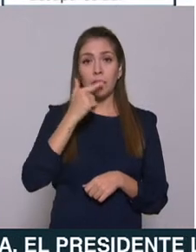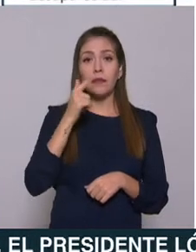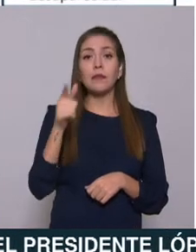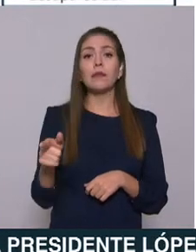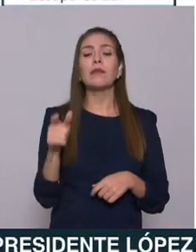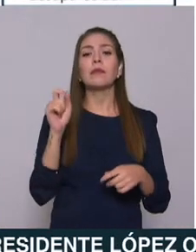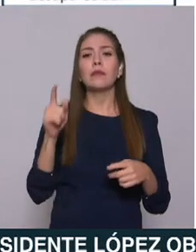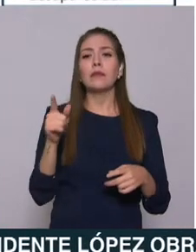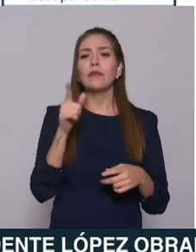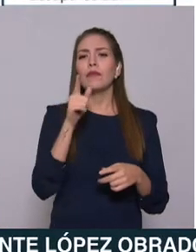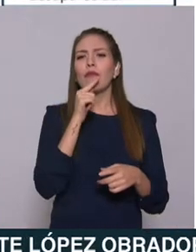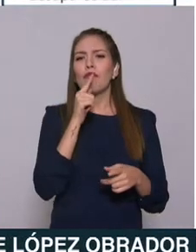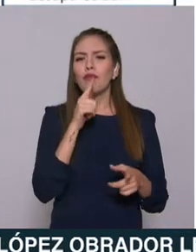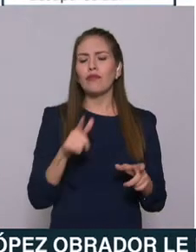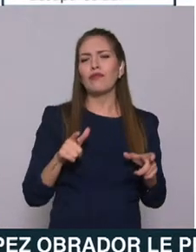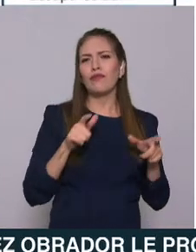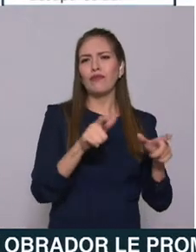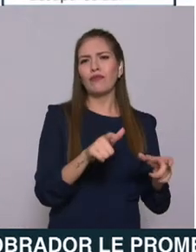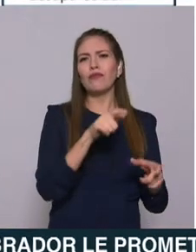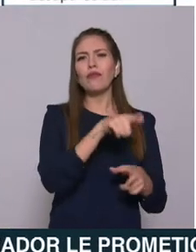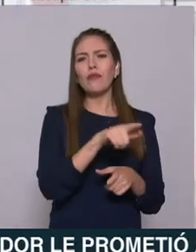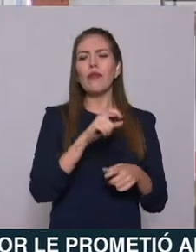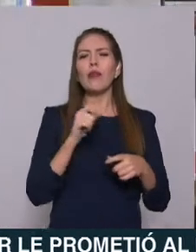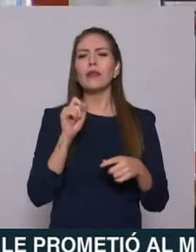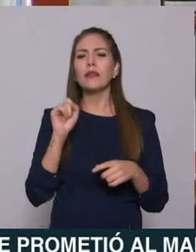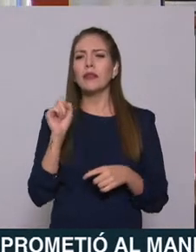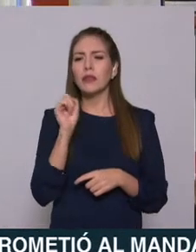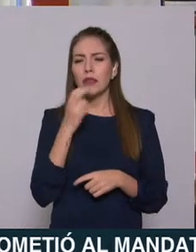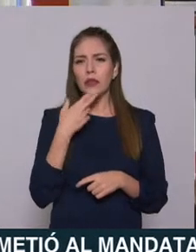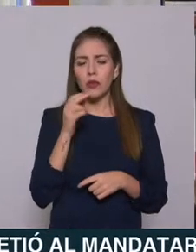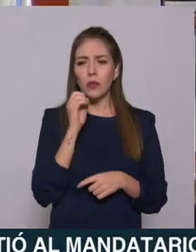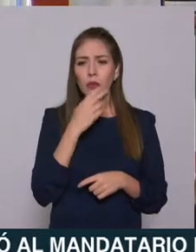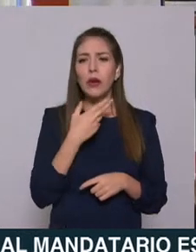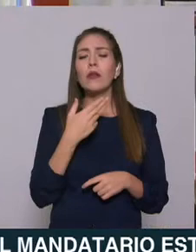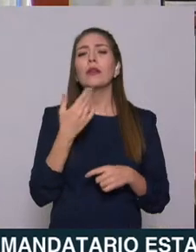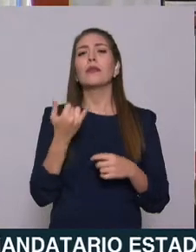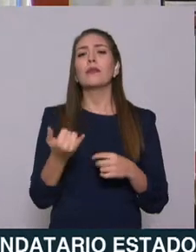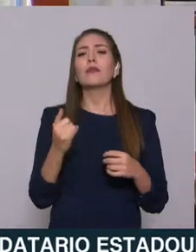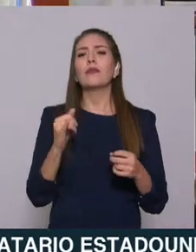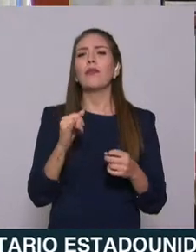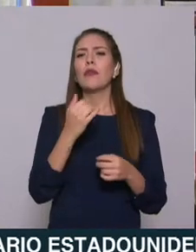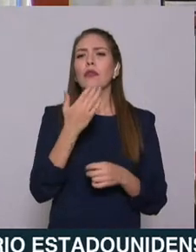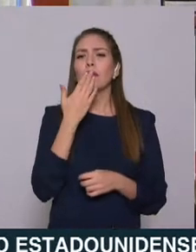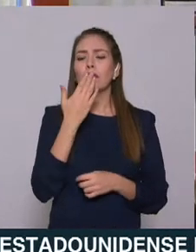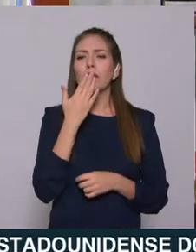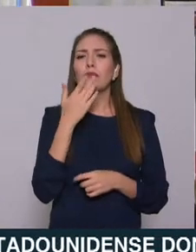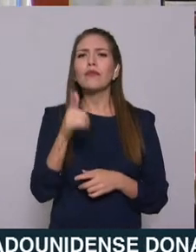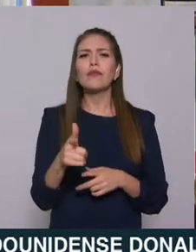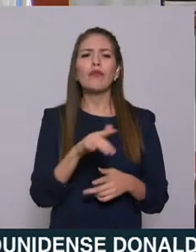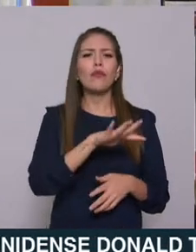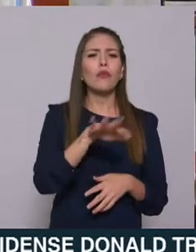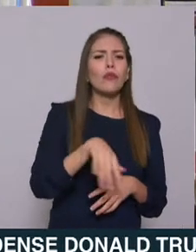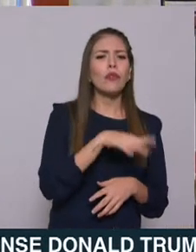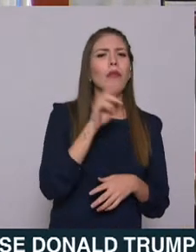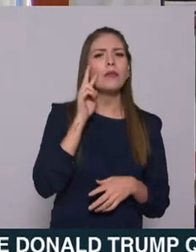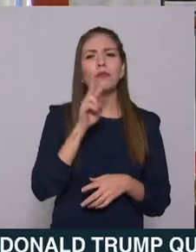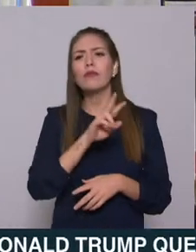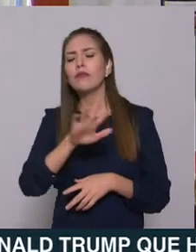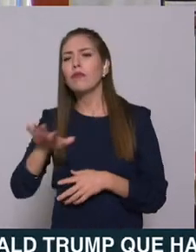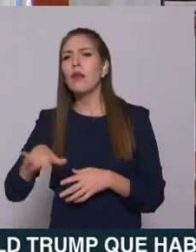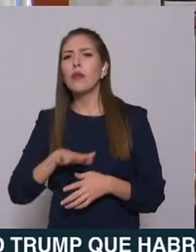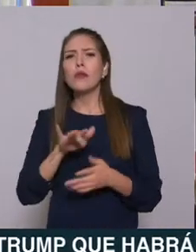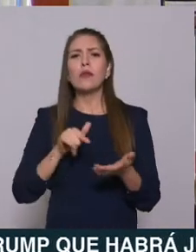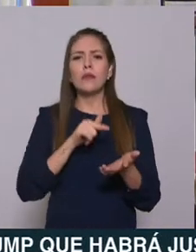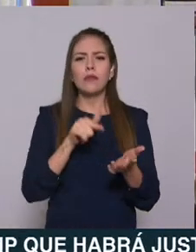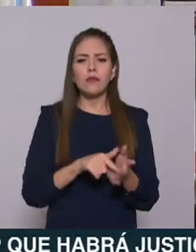Chihuahua, de seguridad de Chihuahua y Sonora, establecieron operativo de búsqueda y blindaron la